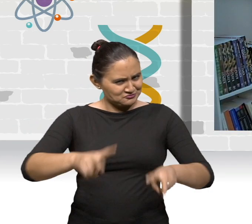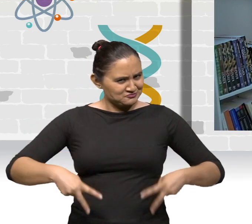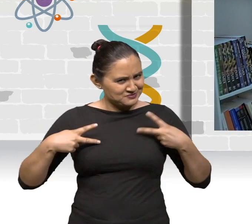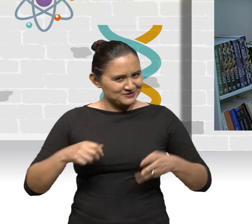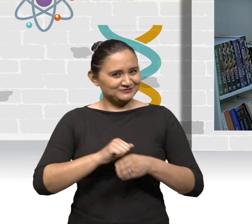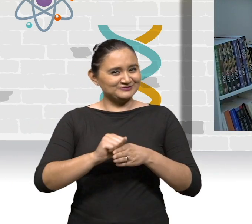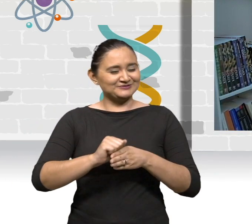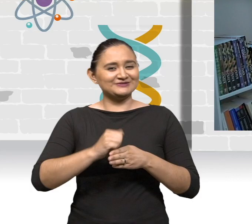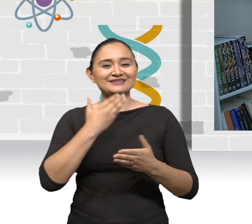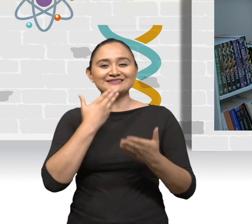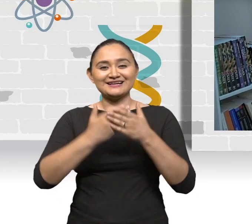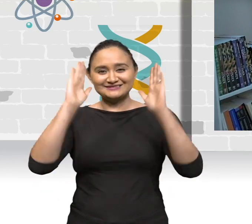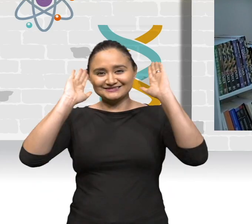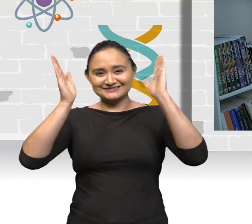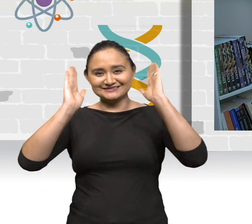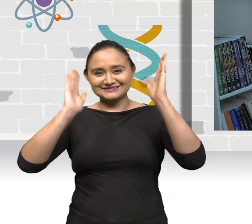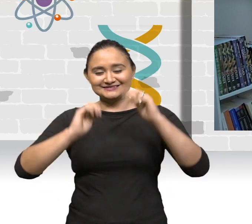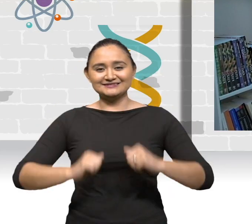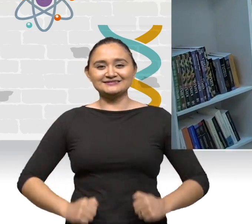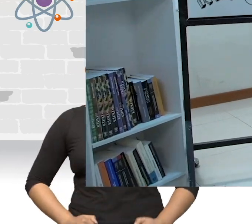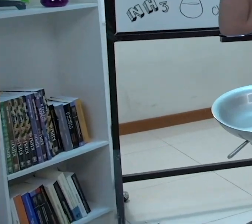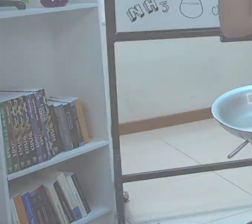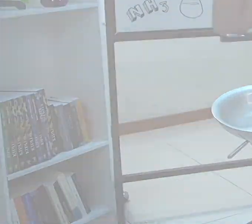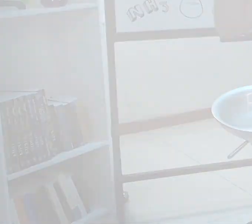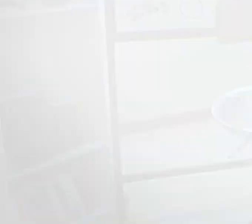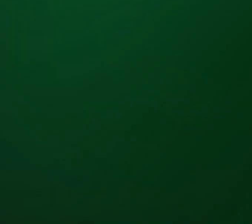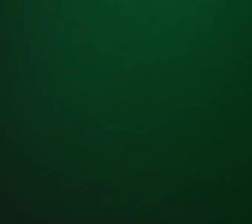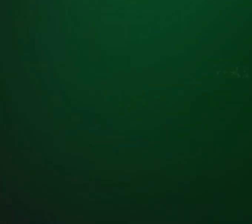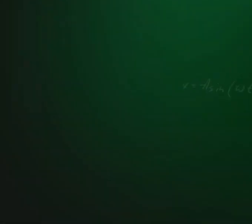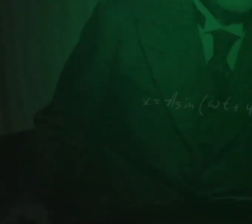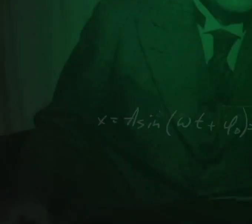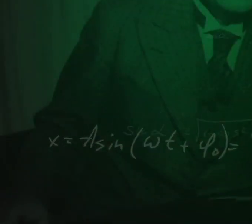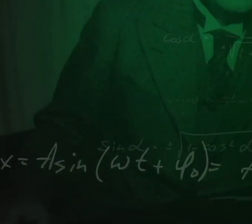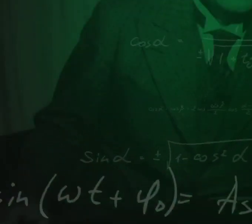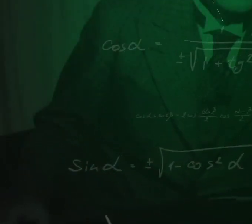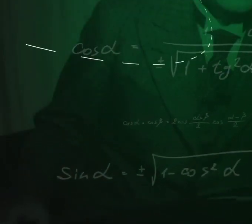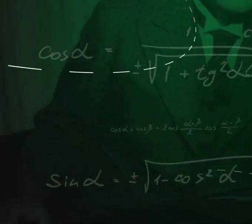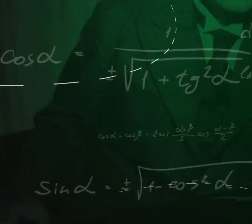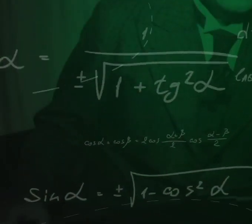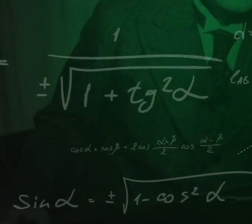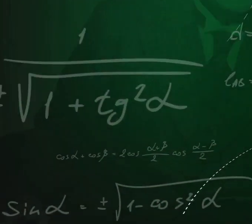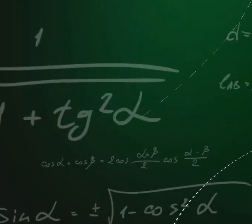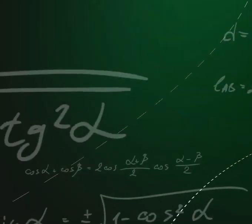y los podrás aplicar en tu vida diaria. Hasta la próxima.